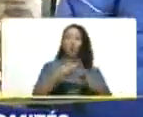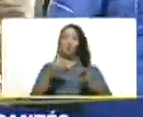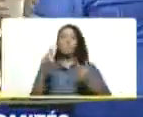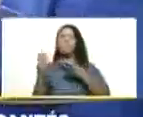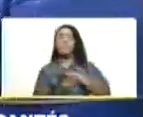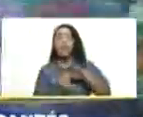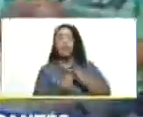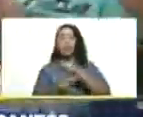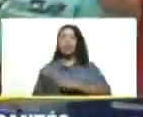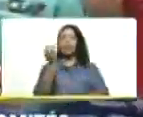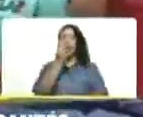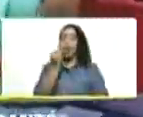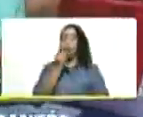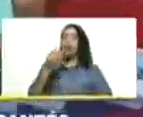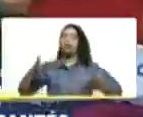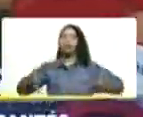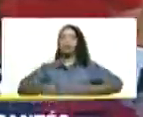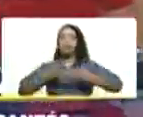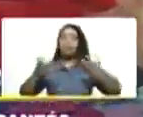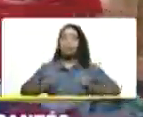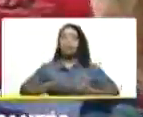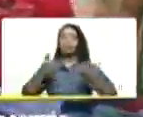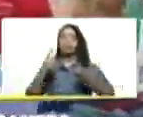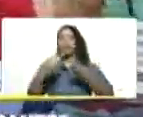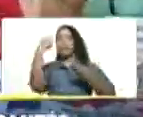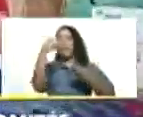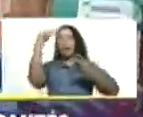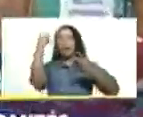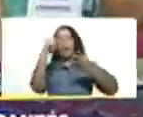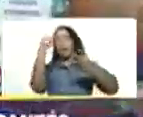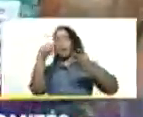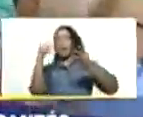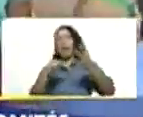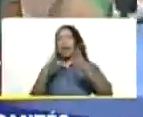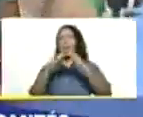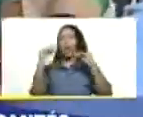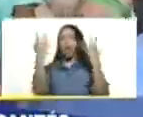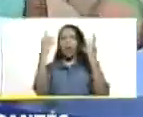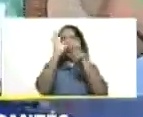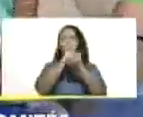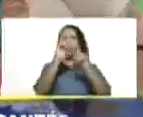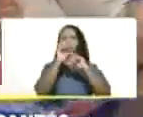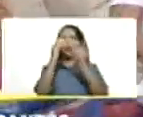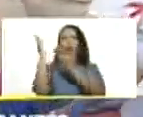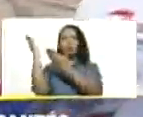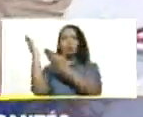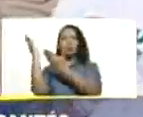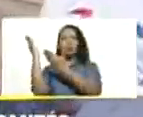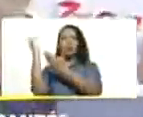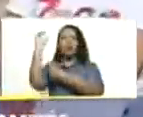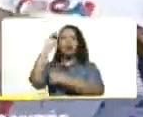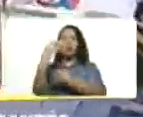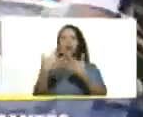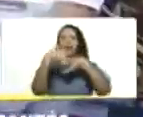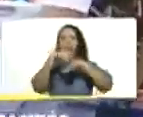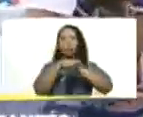proteína animal, hortalizas, pero también puede aquí toda la artesanía. que también se han